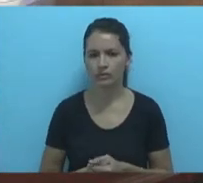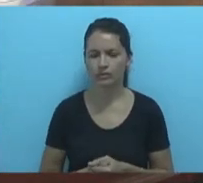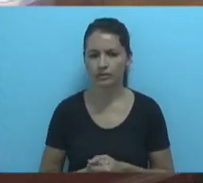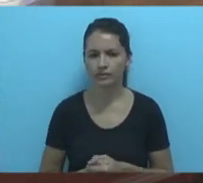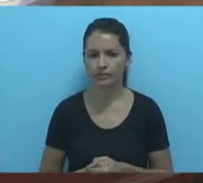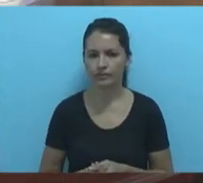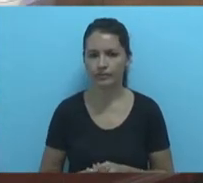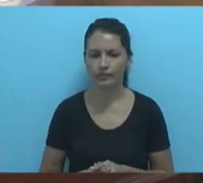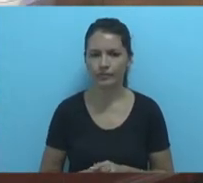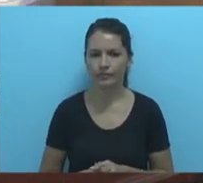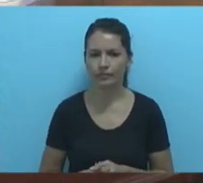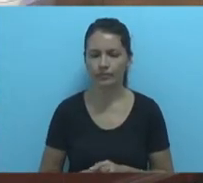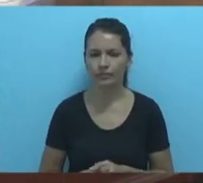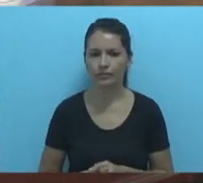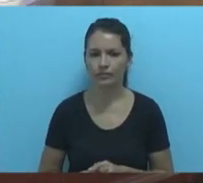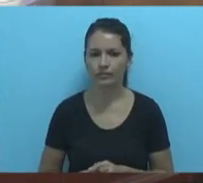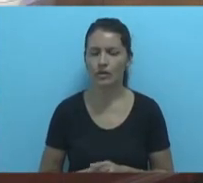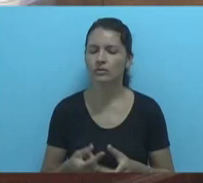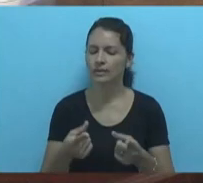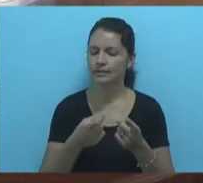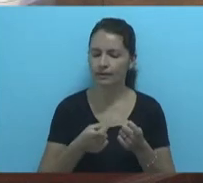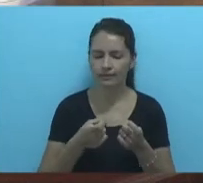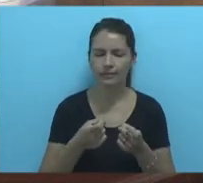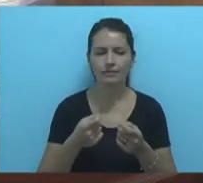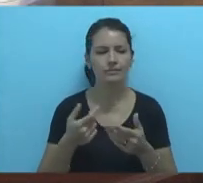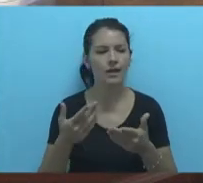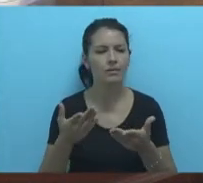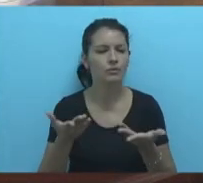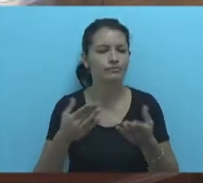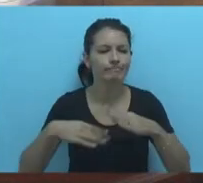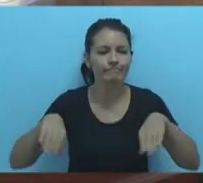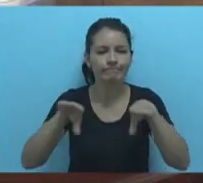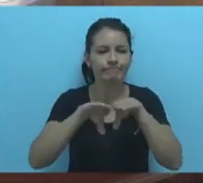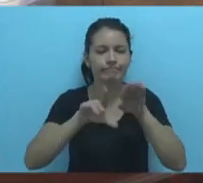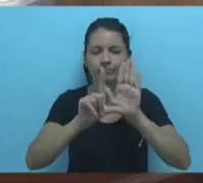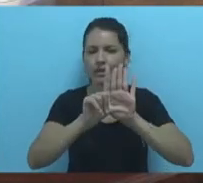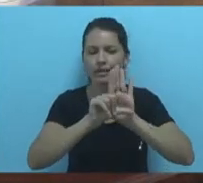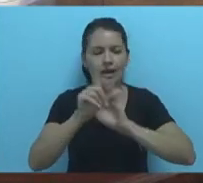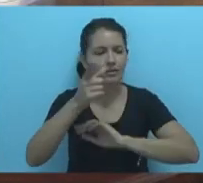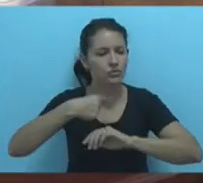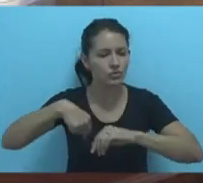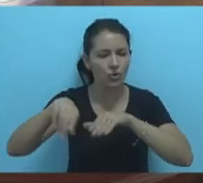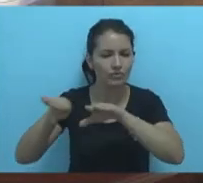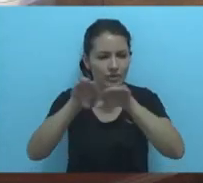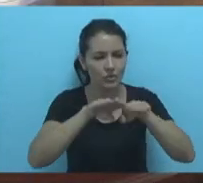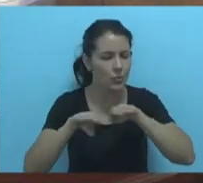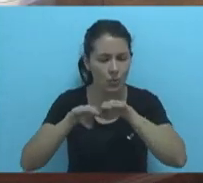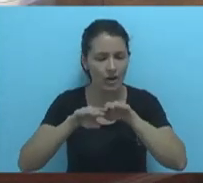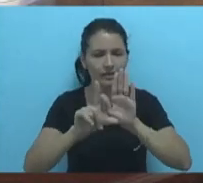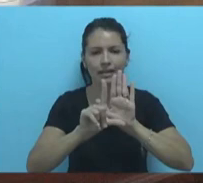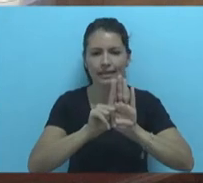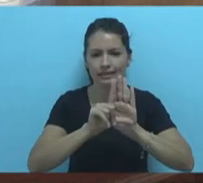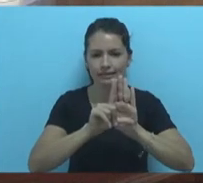instituciones democráticas. Y para eso es indispensable la igualdad ante la ley, de la que hablaba recién el diputado Palo Oliver. Igualdad